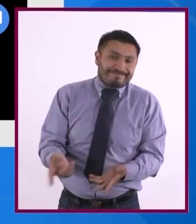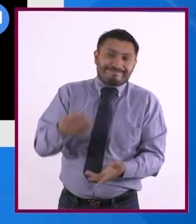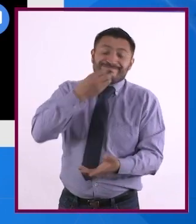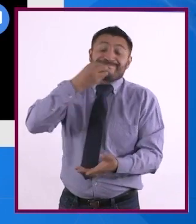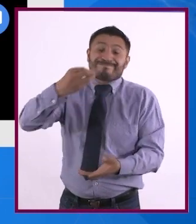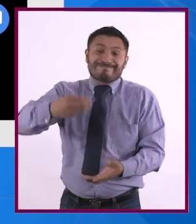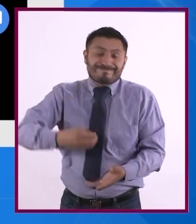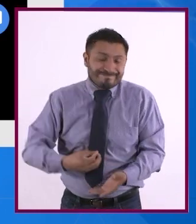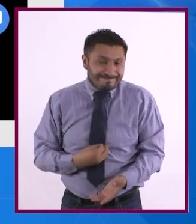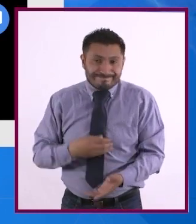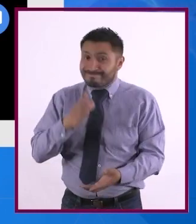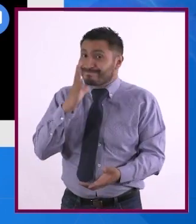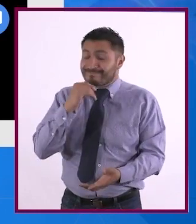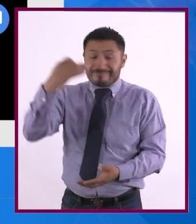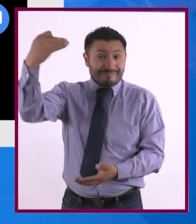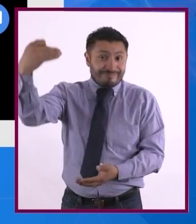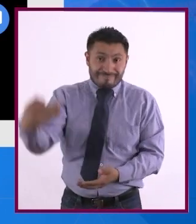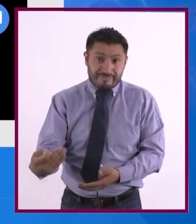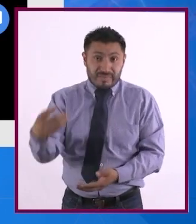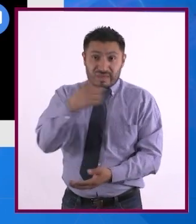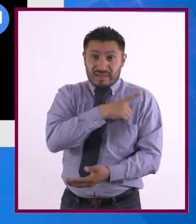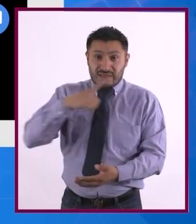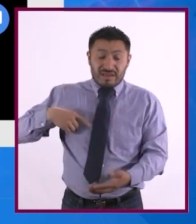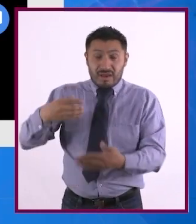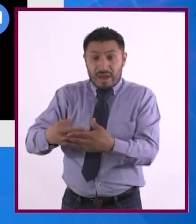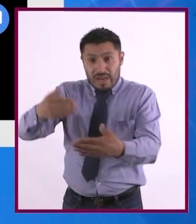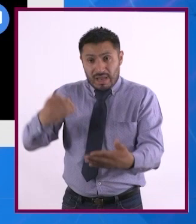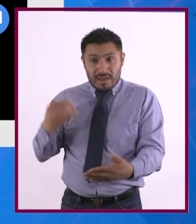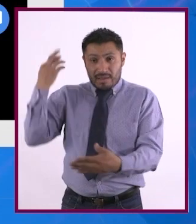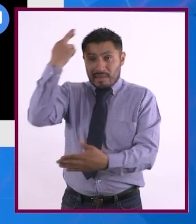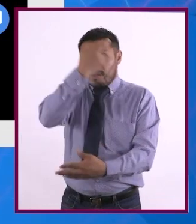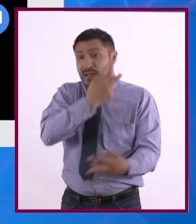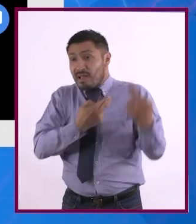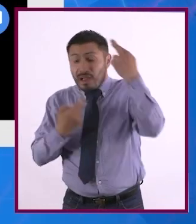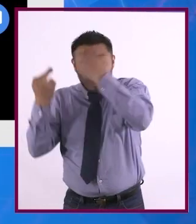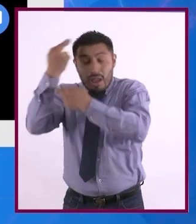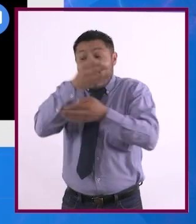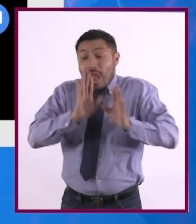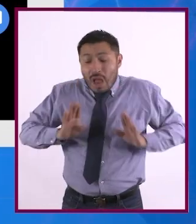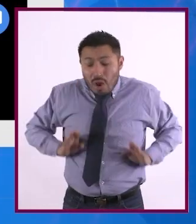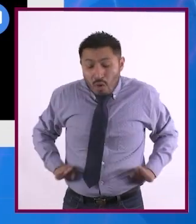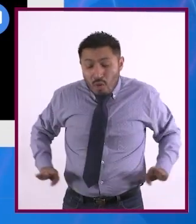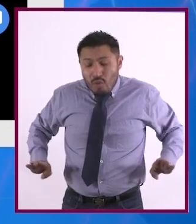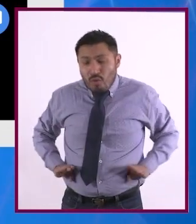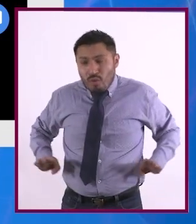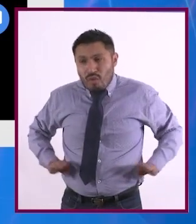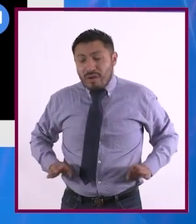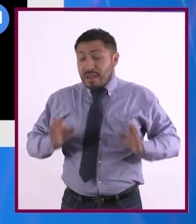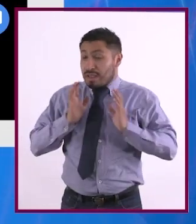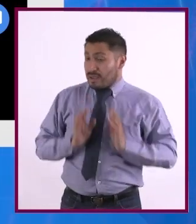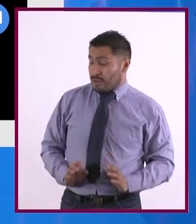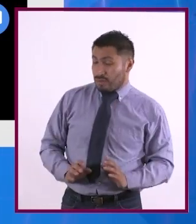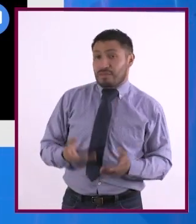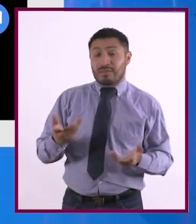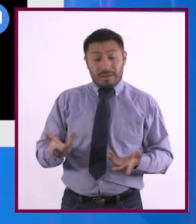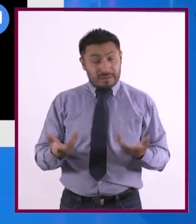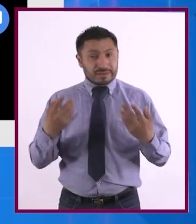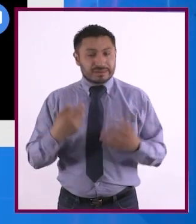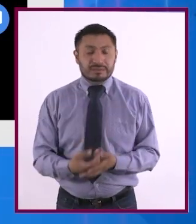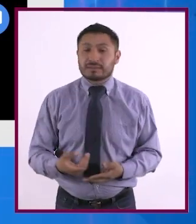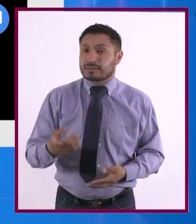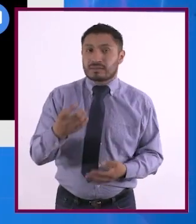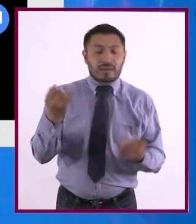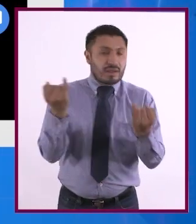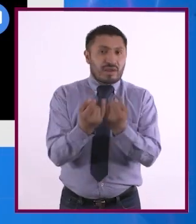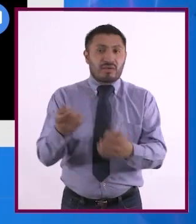esos órganos. Entonces, la realidad es que incluso tendrían que transportarlos en ambulancias especiales o en vehículos